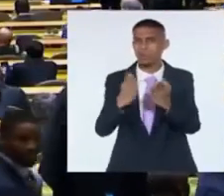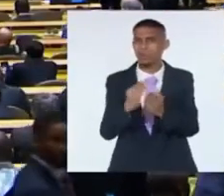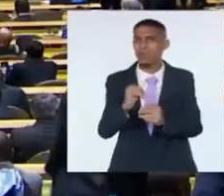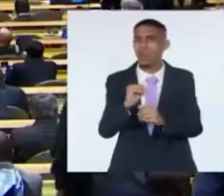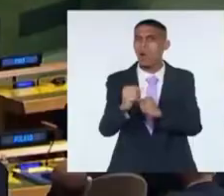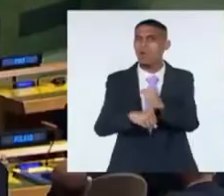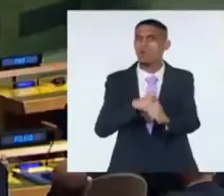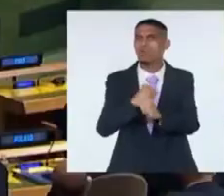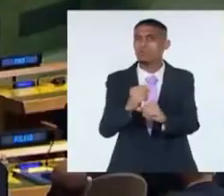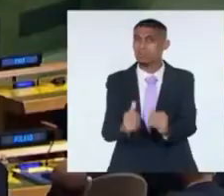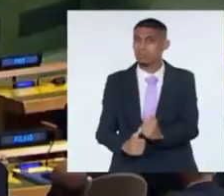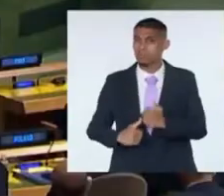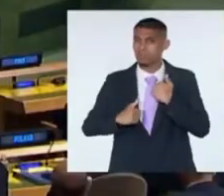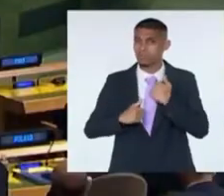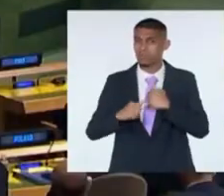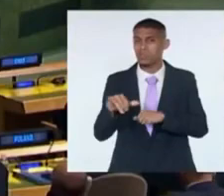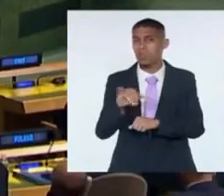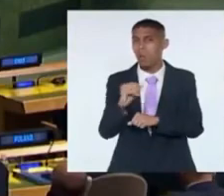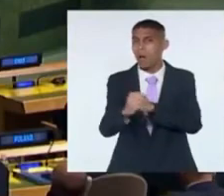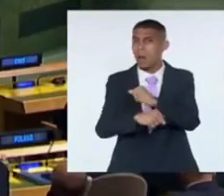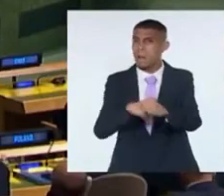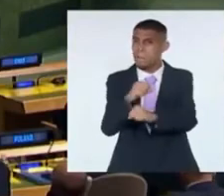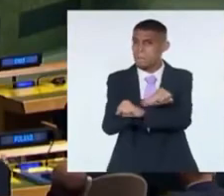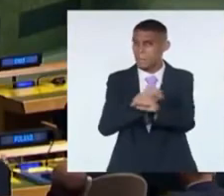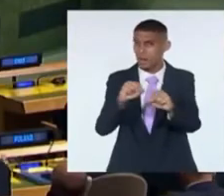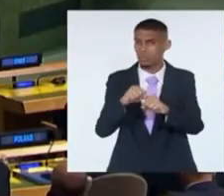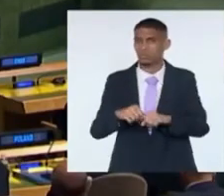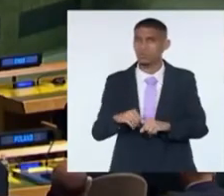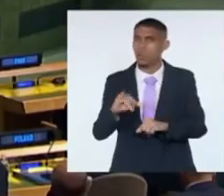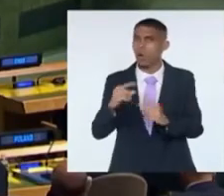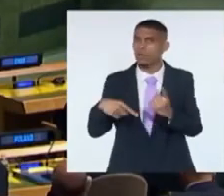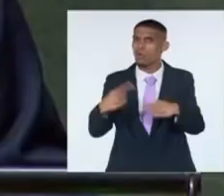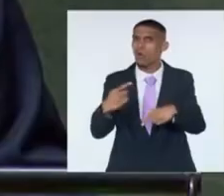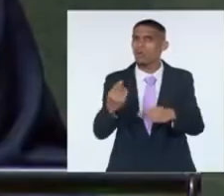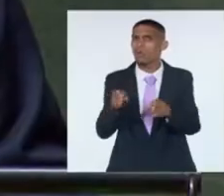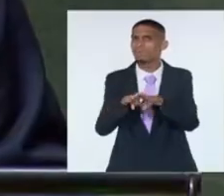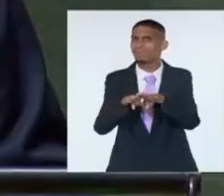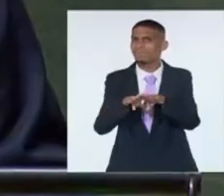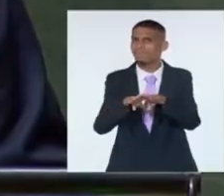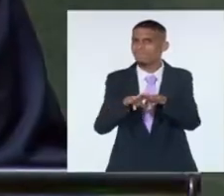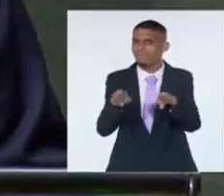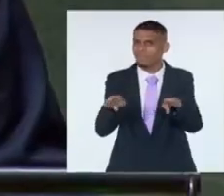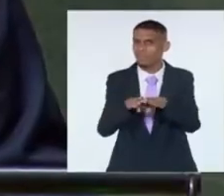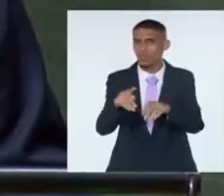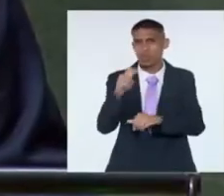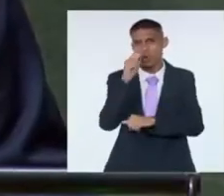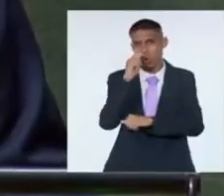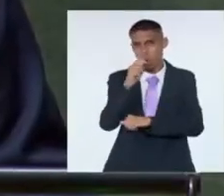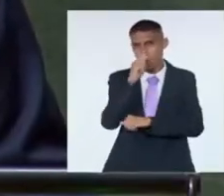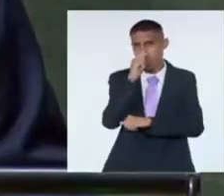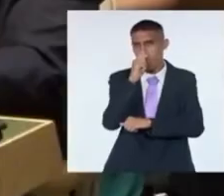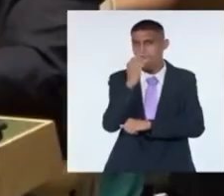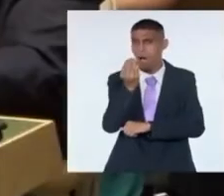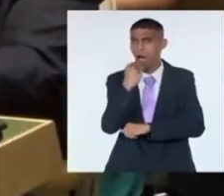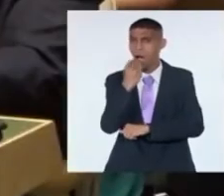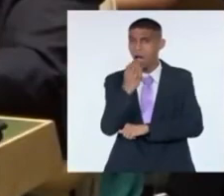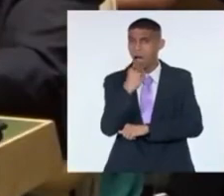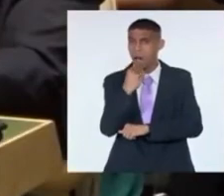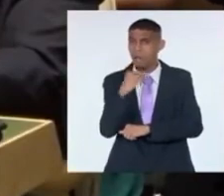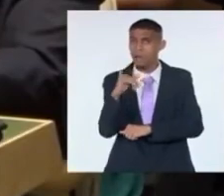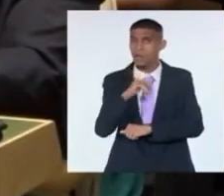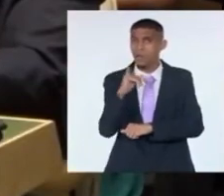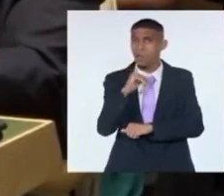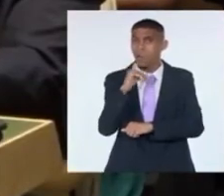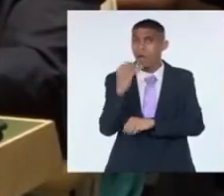armas químicas y nucleares Igualmente se pronunciaron contra la desigualdad el hambre las drogas la contaminación ambiental y por el